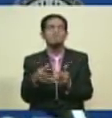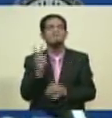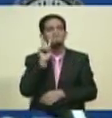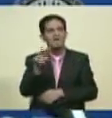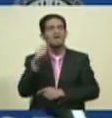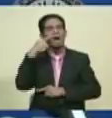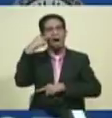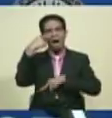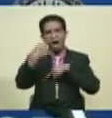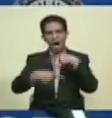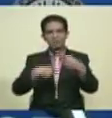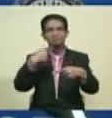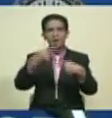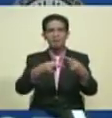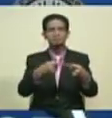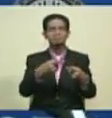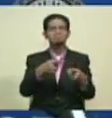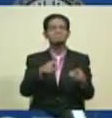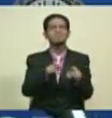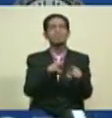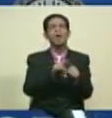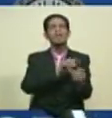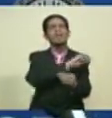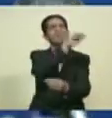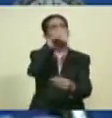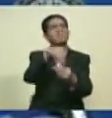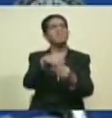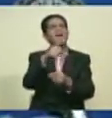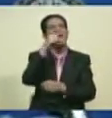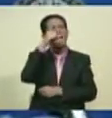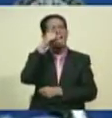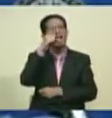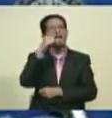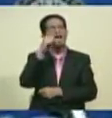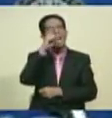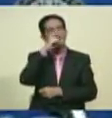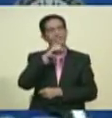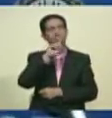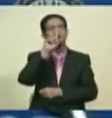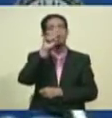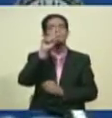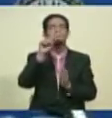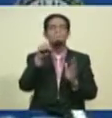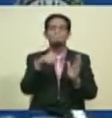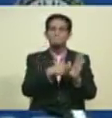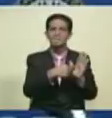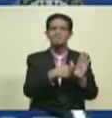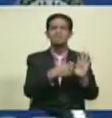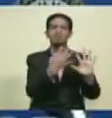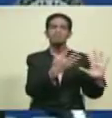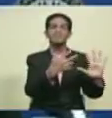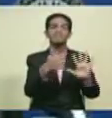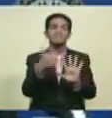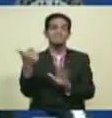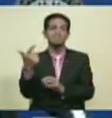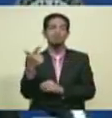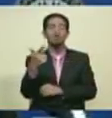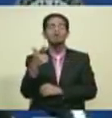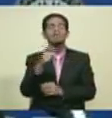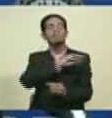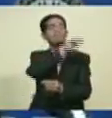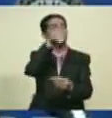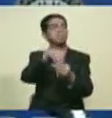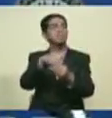como invadieron República Dominicana en el año 1965 con el aval de esta organización, con una supuesta